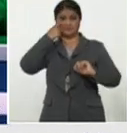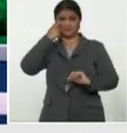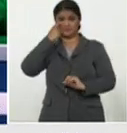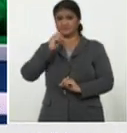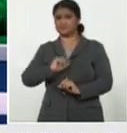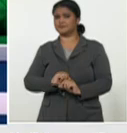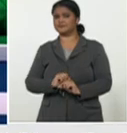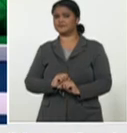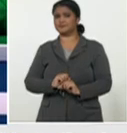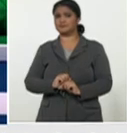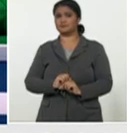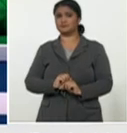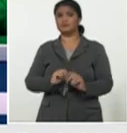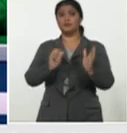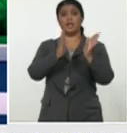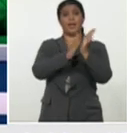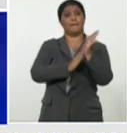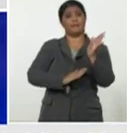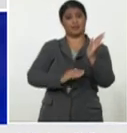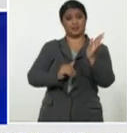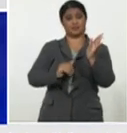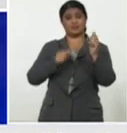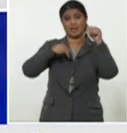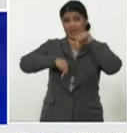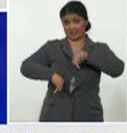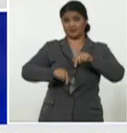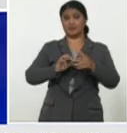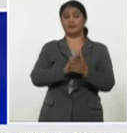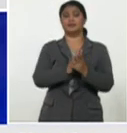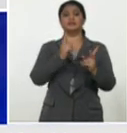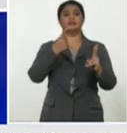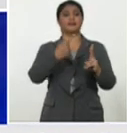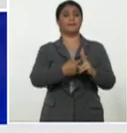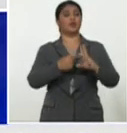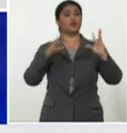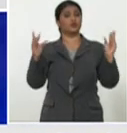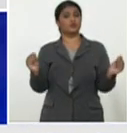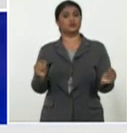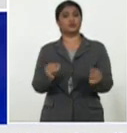evidencia que en el mes de mayo, con un total de